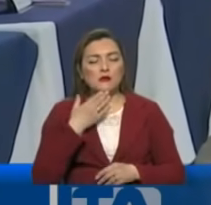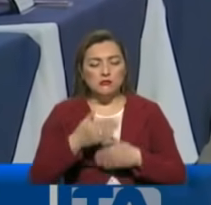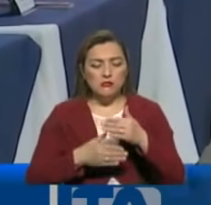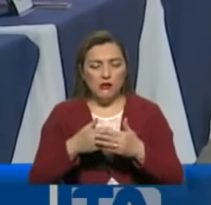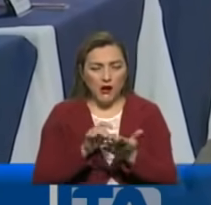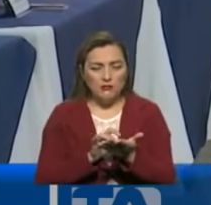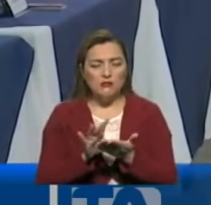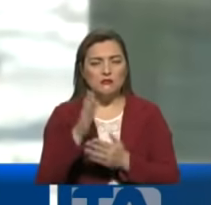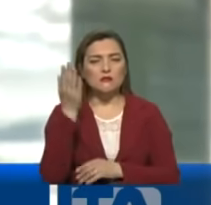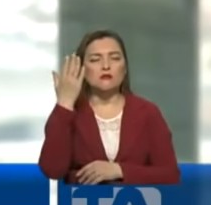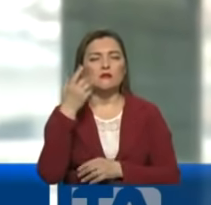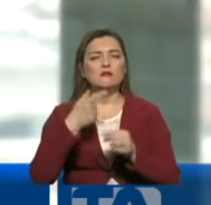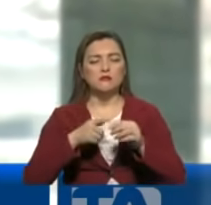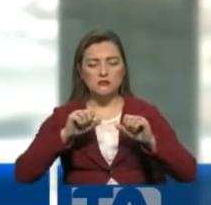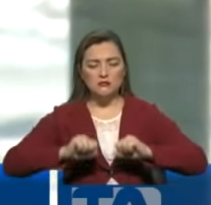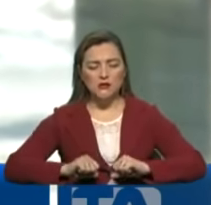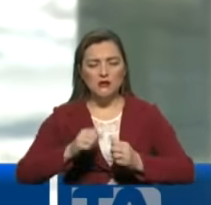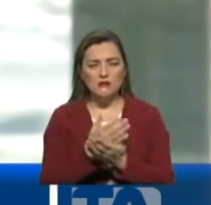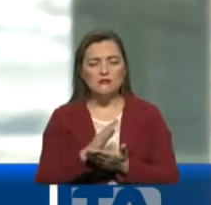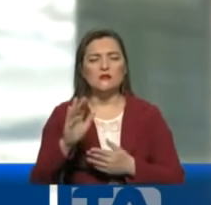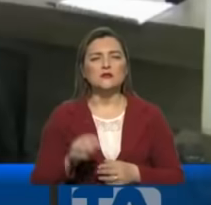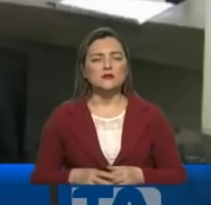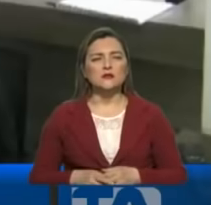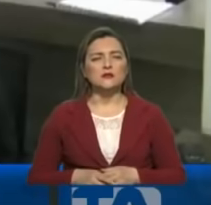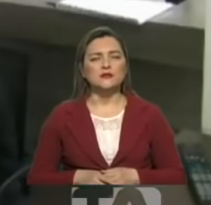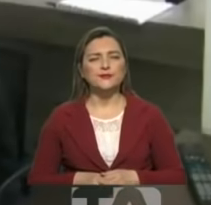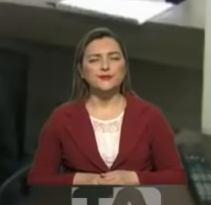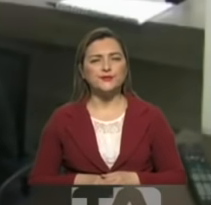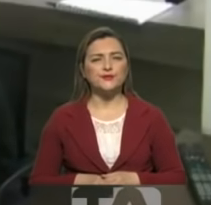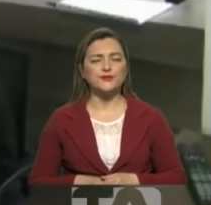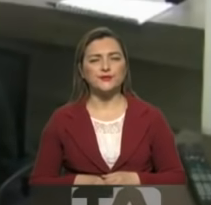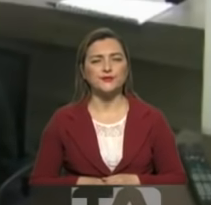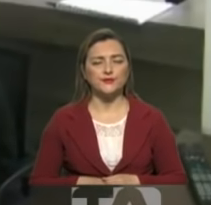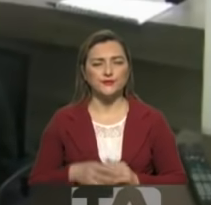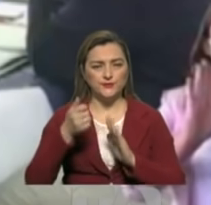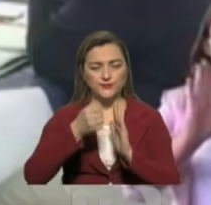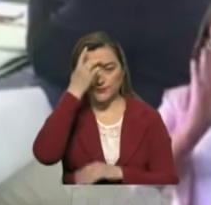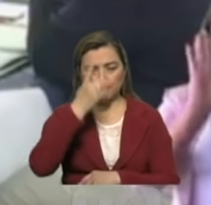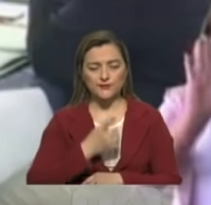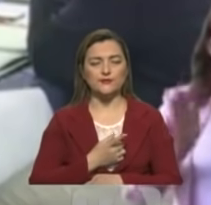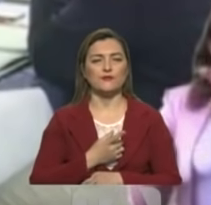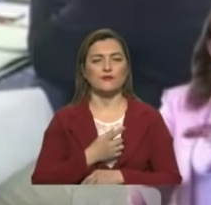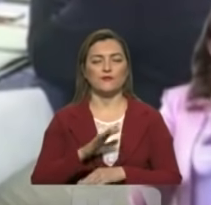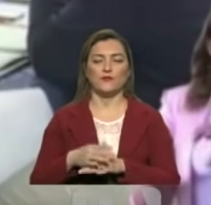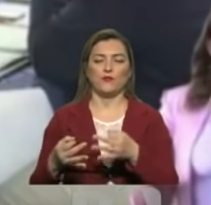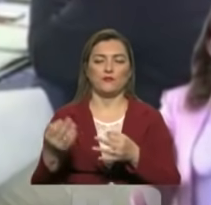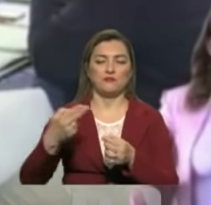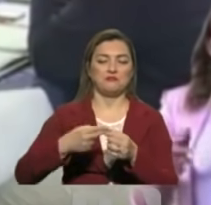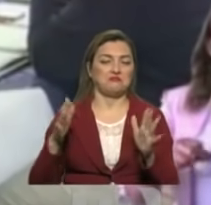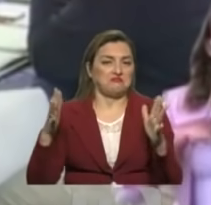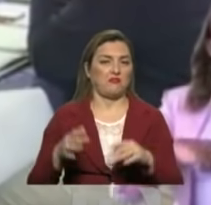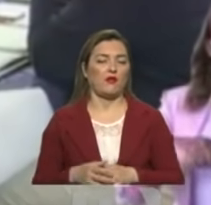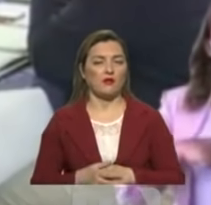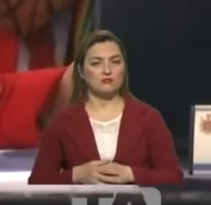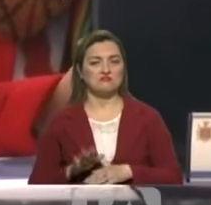de remoción, el alcalde de Quito puede ser retirado de sus funciones. Sin embargo, el juez podría decidir también no llamarlo a juicio, o a